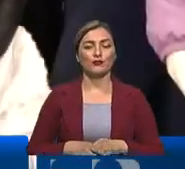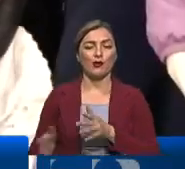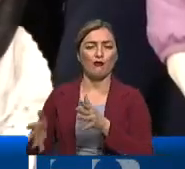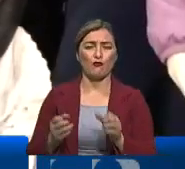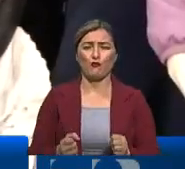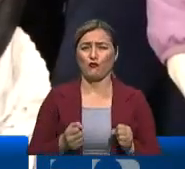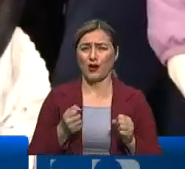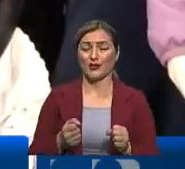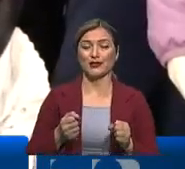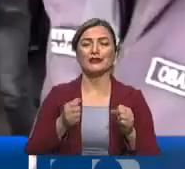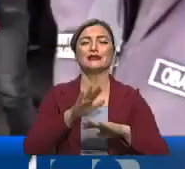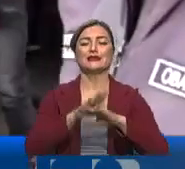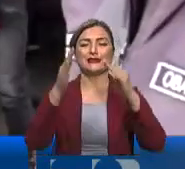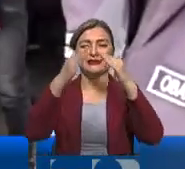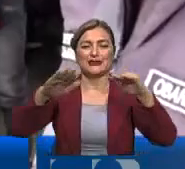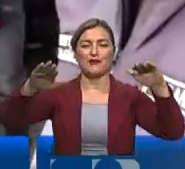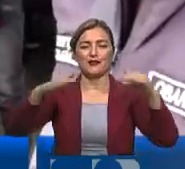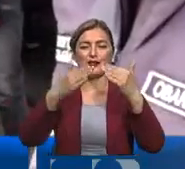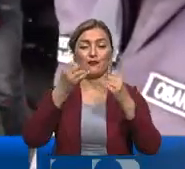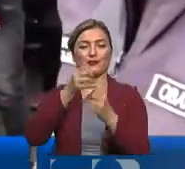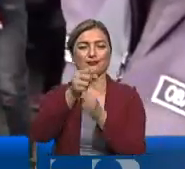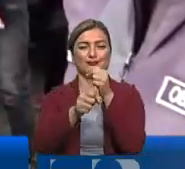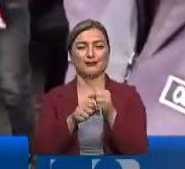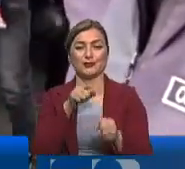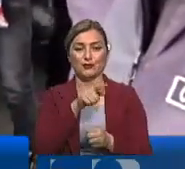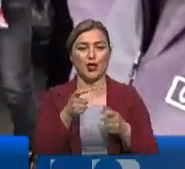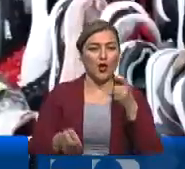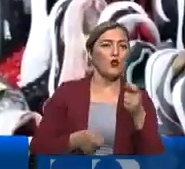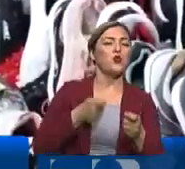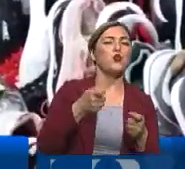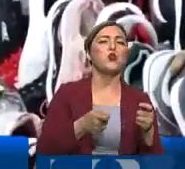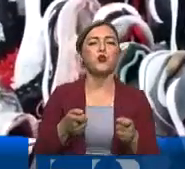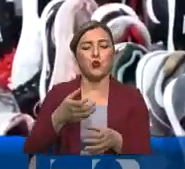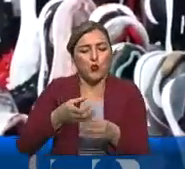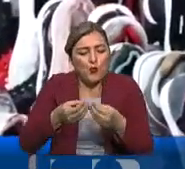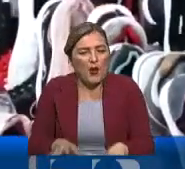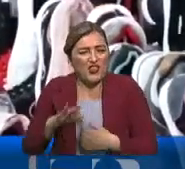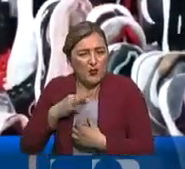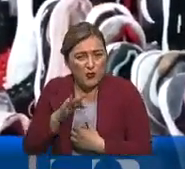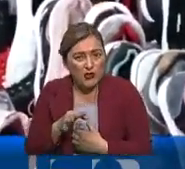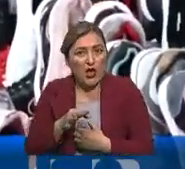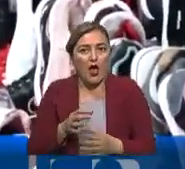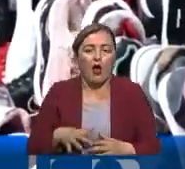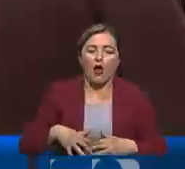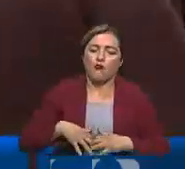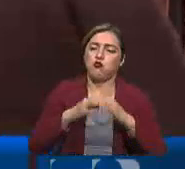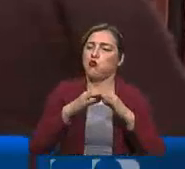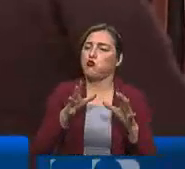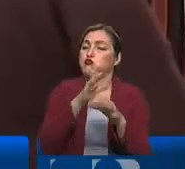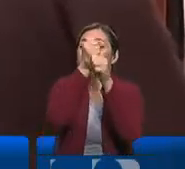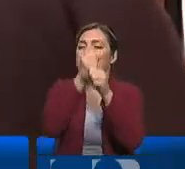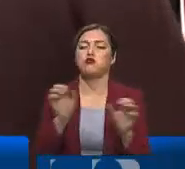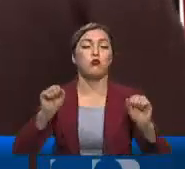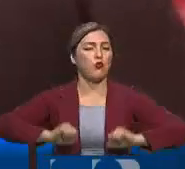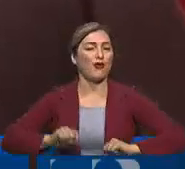sector comercial por Navidad y fin de año, que permitirá recuperar en algo las grandes pérdidas generadas por la pandemia. Por ello,